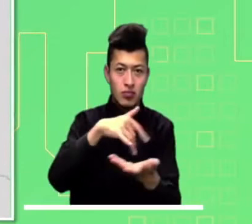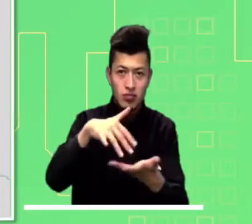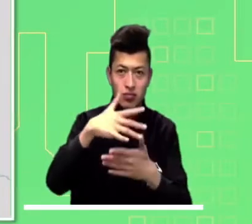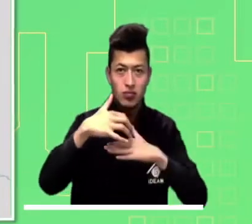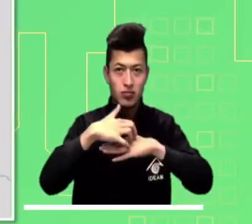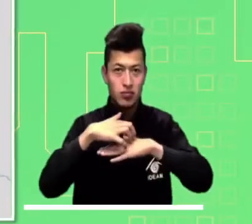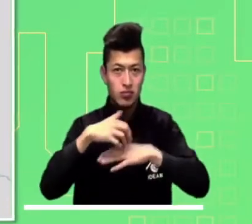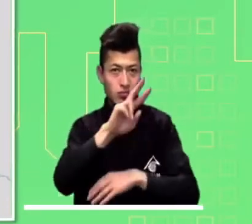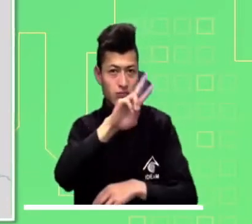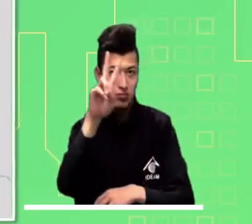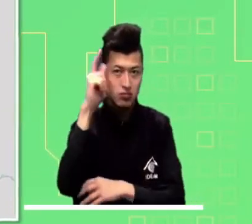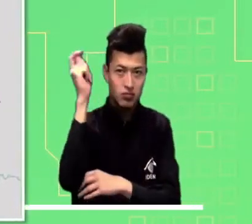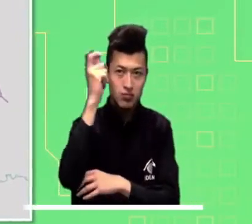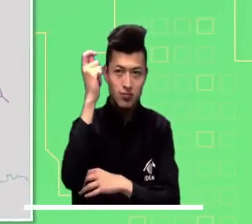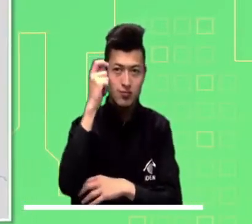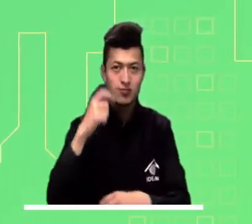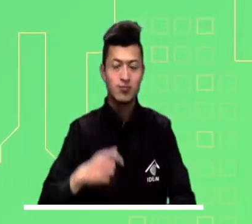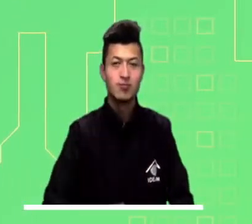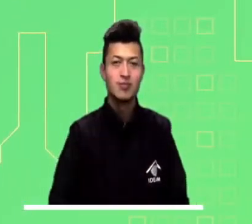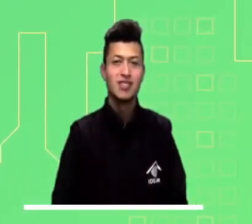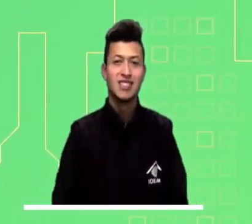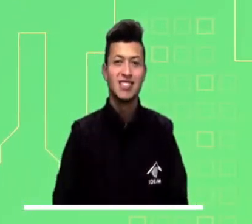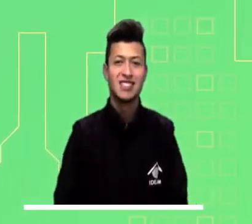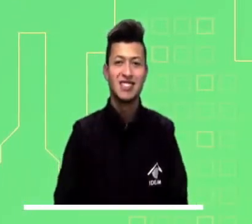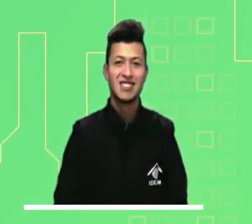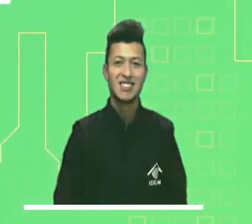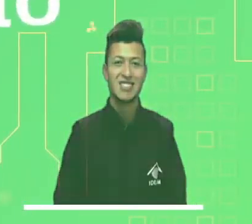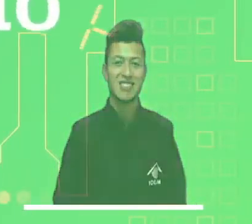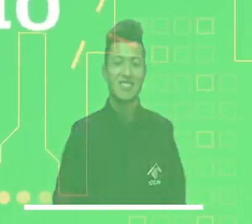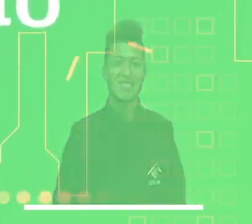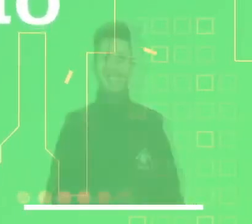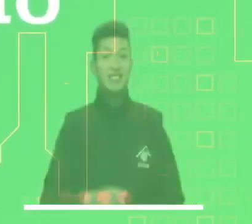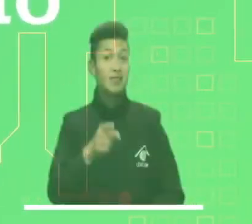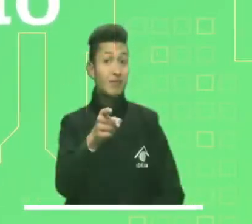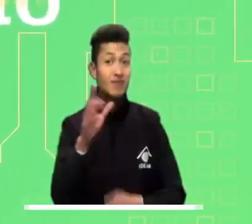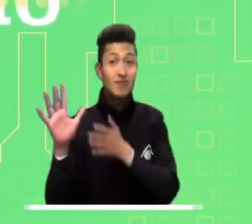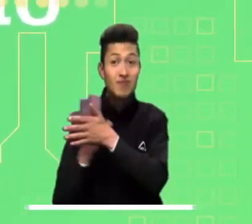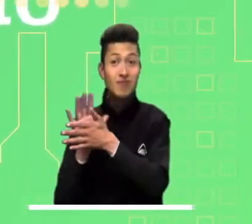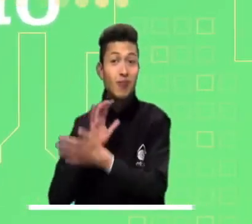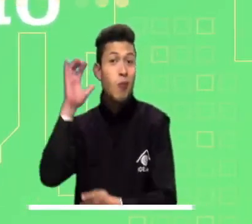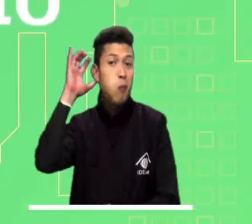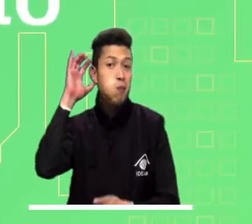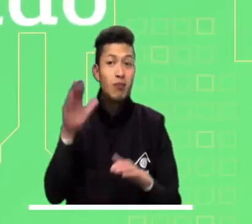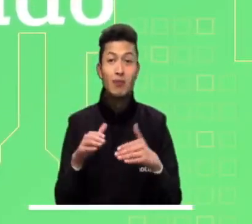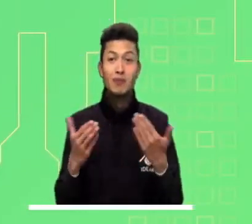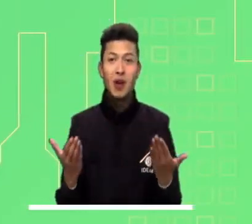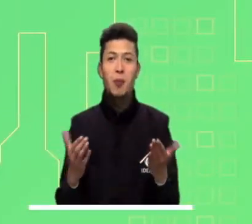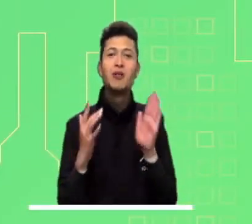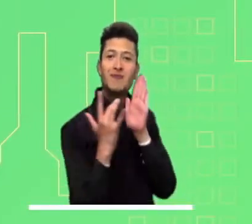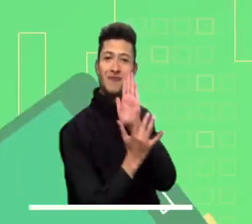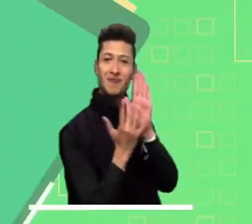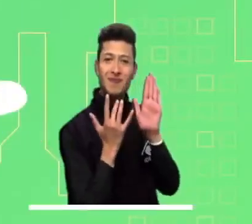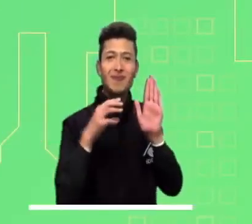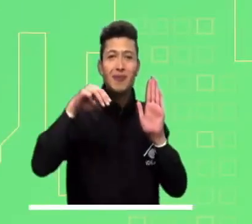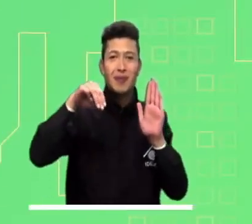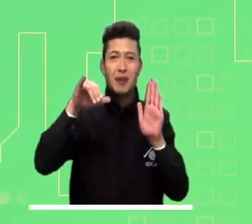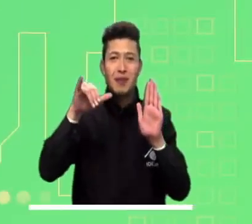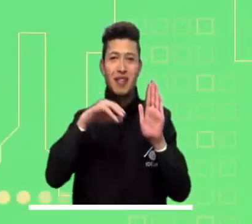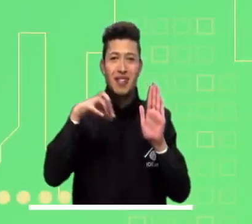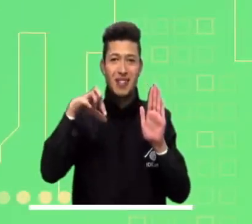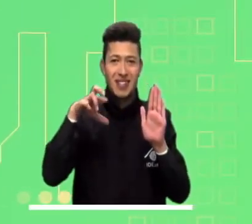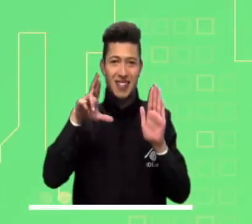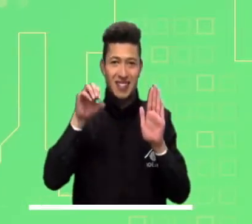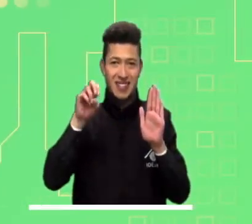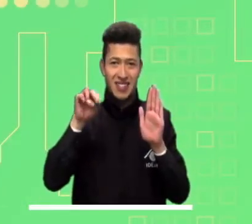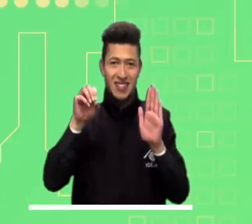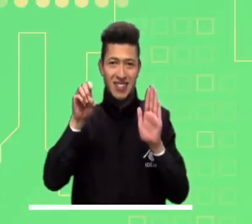de Santander, Santander, Tolima, Valle y Meta. Manténgase bien informado y en tiempo real a través de nuestra aplicación